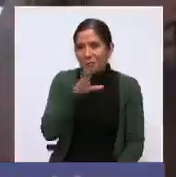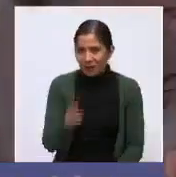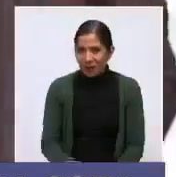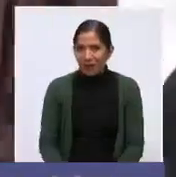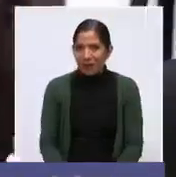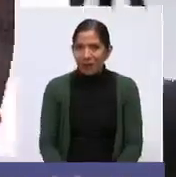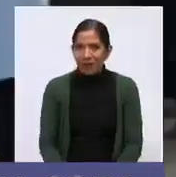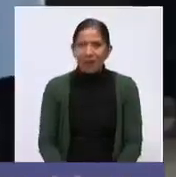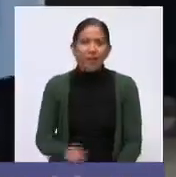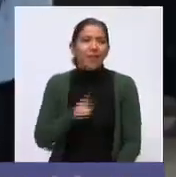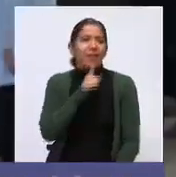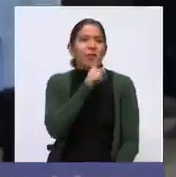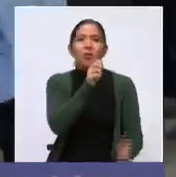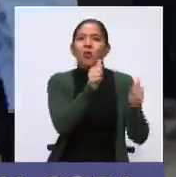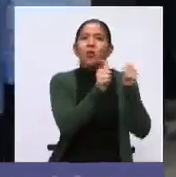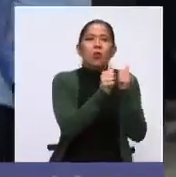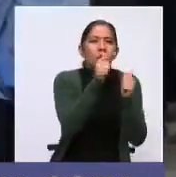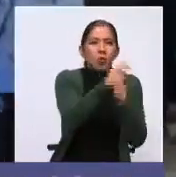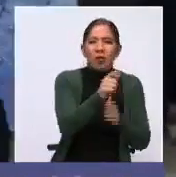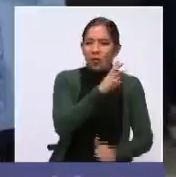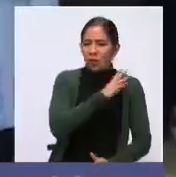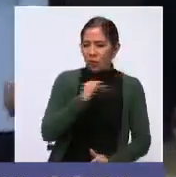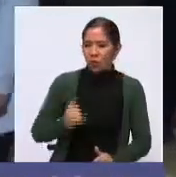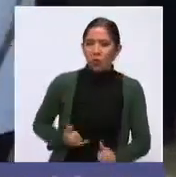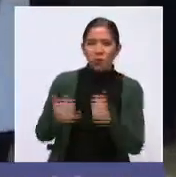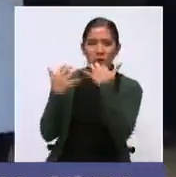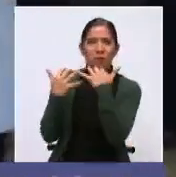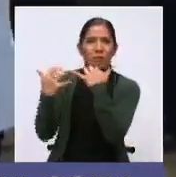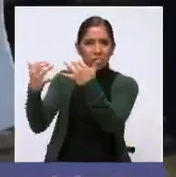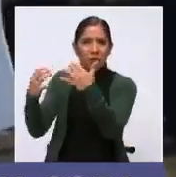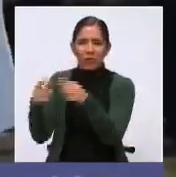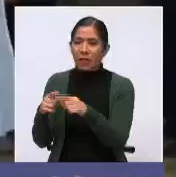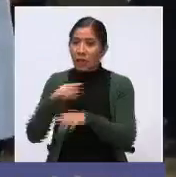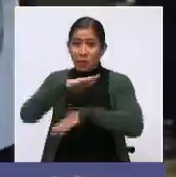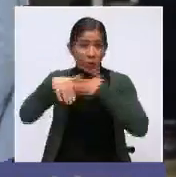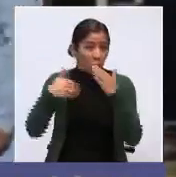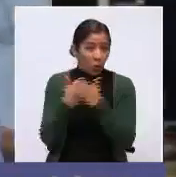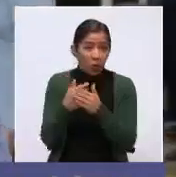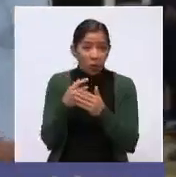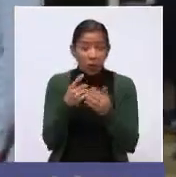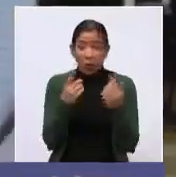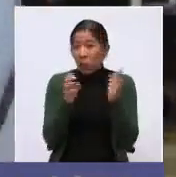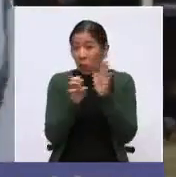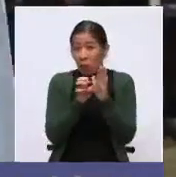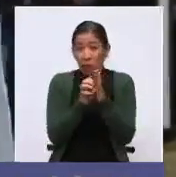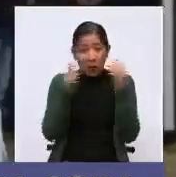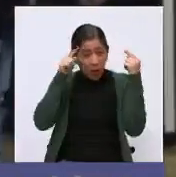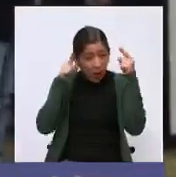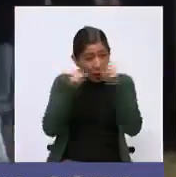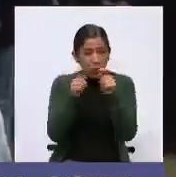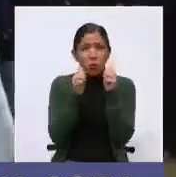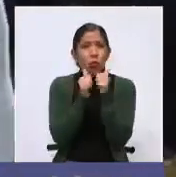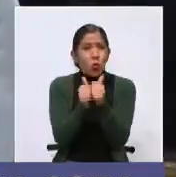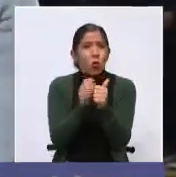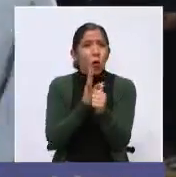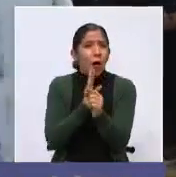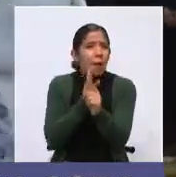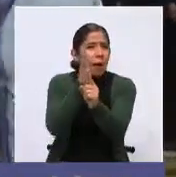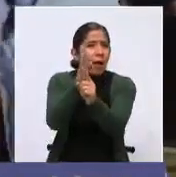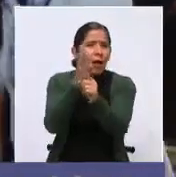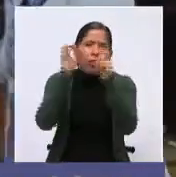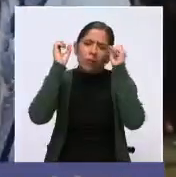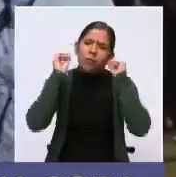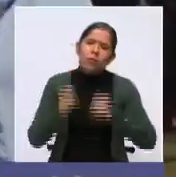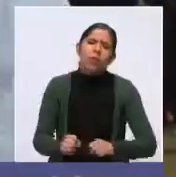consejo, con las autoridades orgánicas cívicas, una sola idioma podemos hablar, podemos conseguir buenas cosas para el Alto.